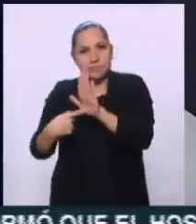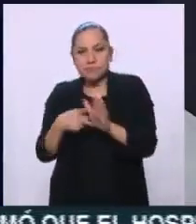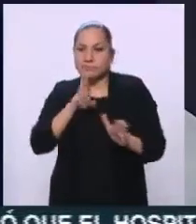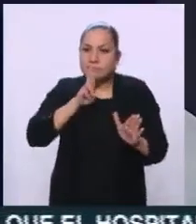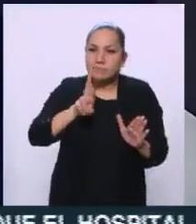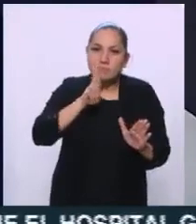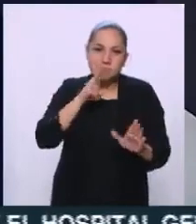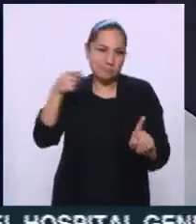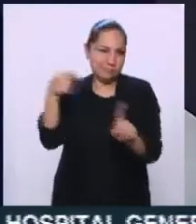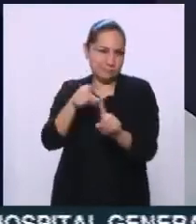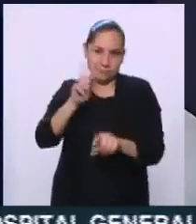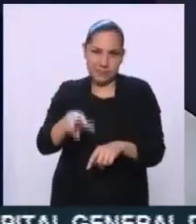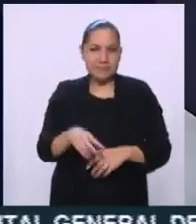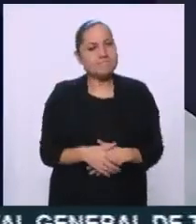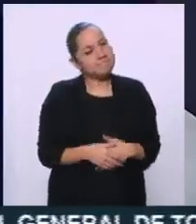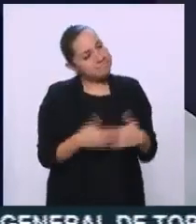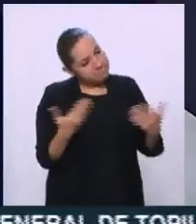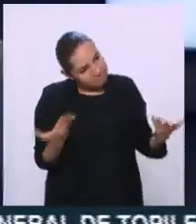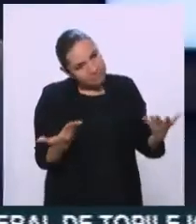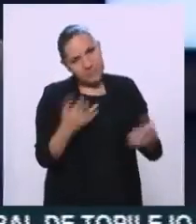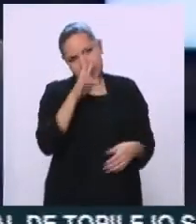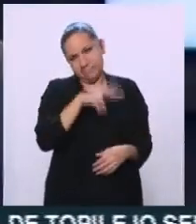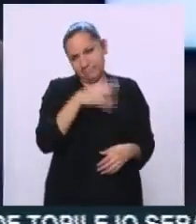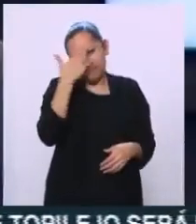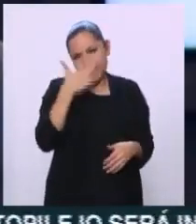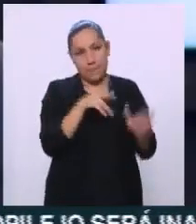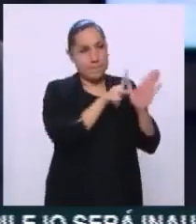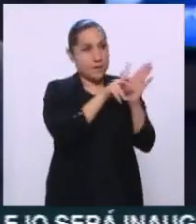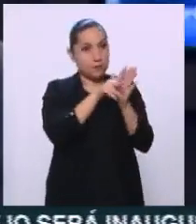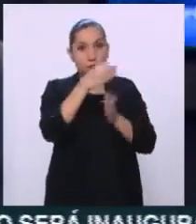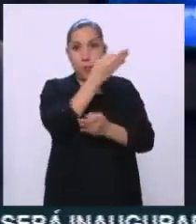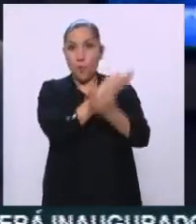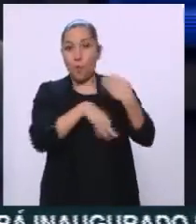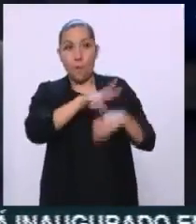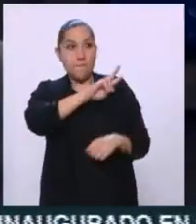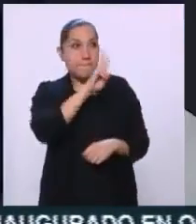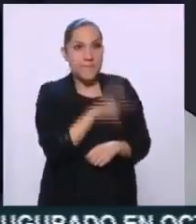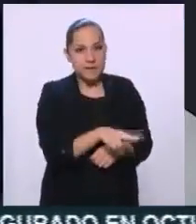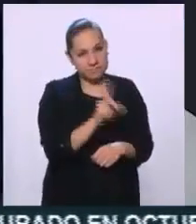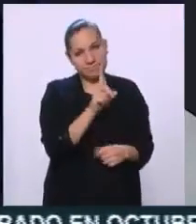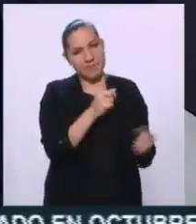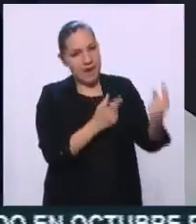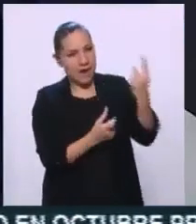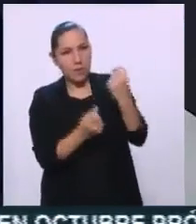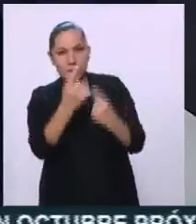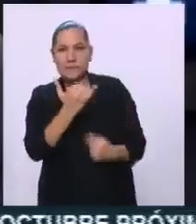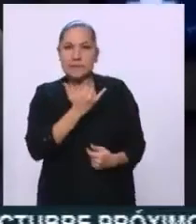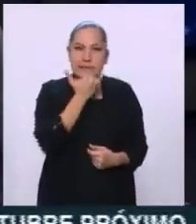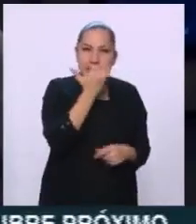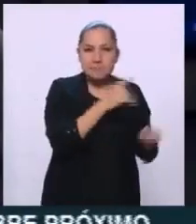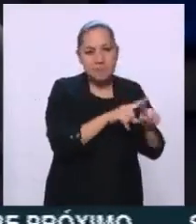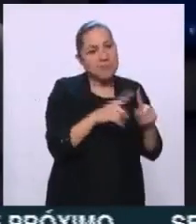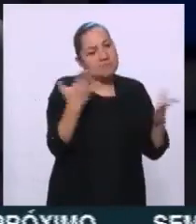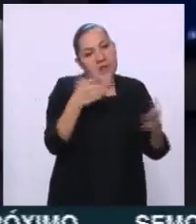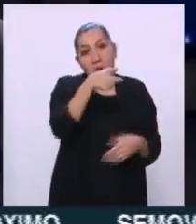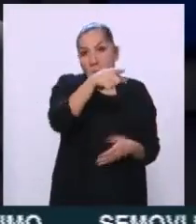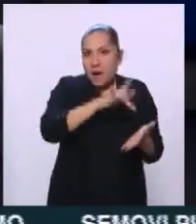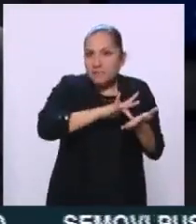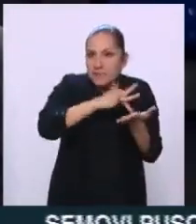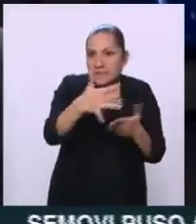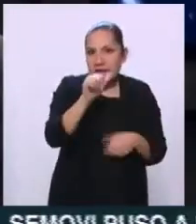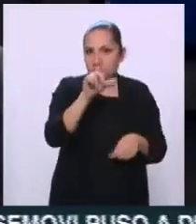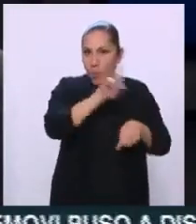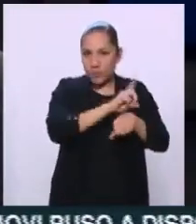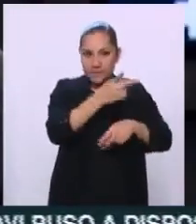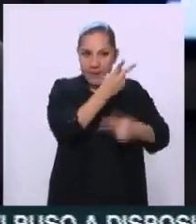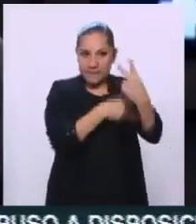mentirillas. Por ahí, Jesús Ramírez Cuevas, pues muchísimas gracias por habernos acompañado, por haber engalanado este programa de estreno, Informe Capital. Los galanes son ustedes, uno